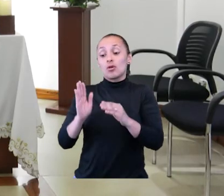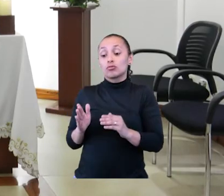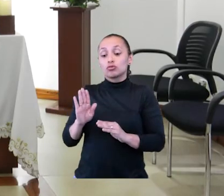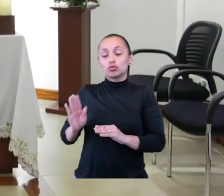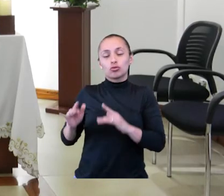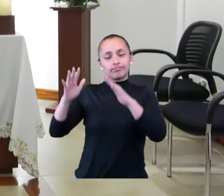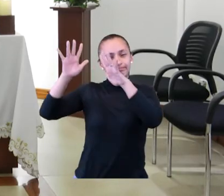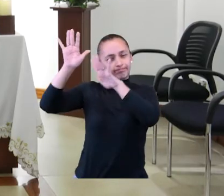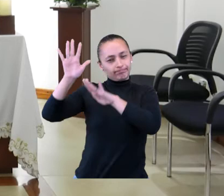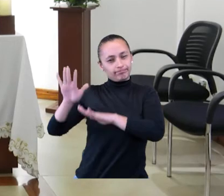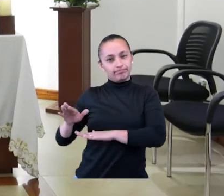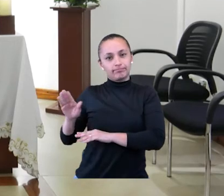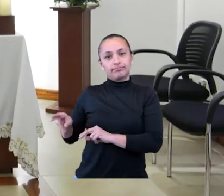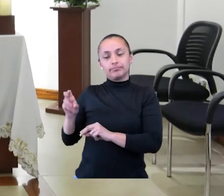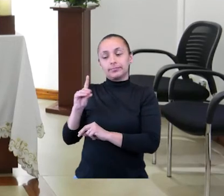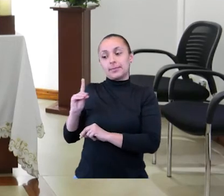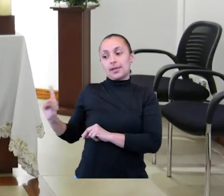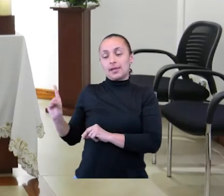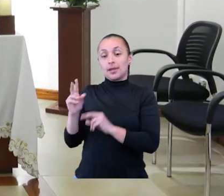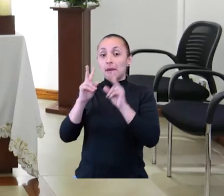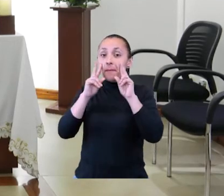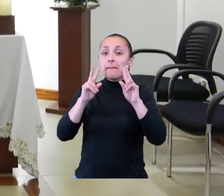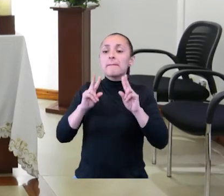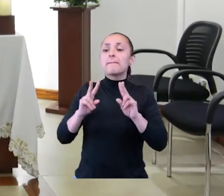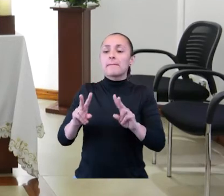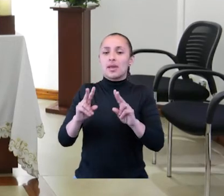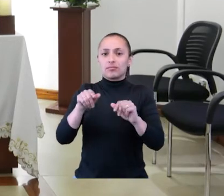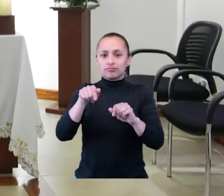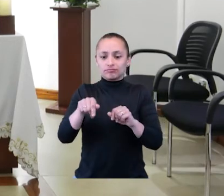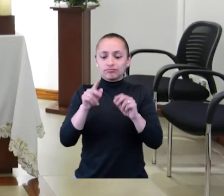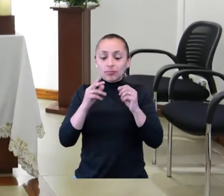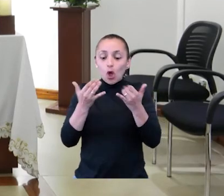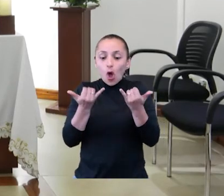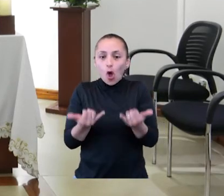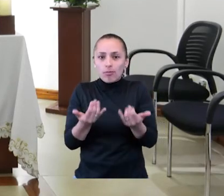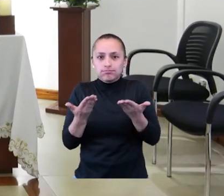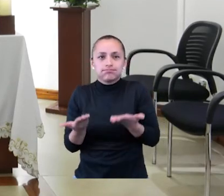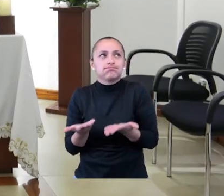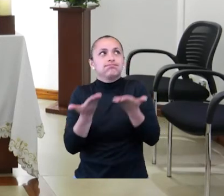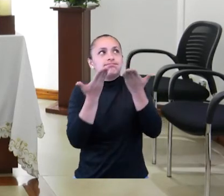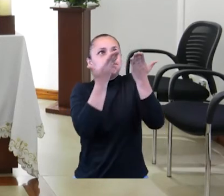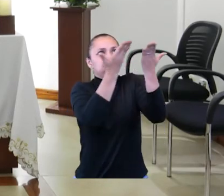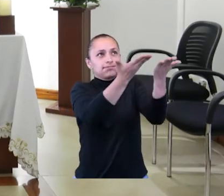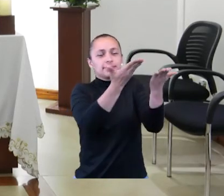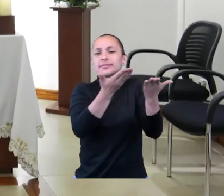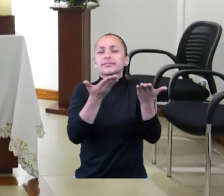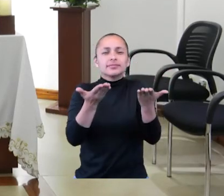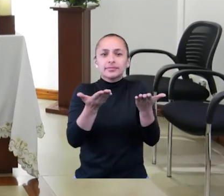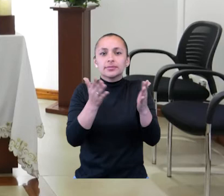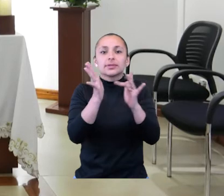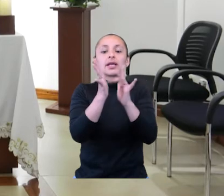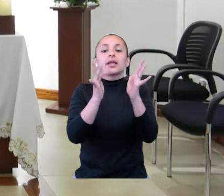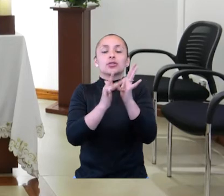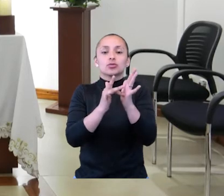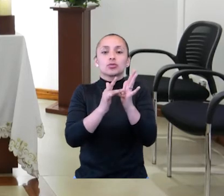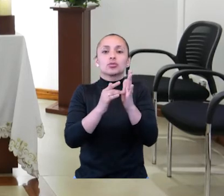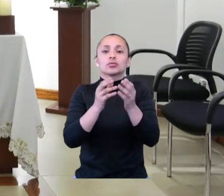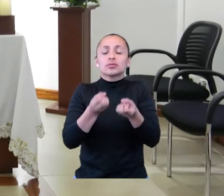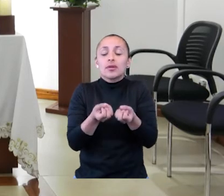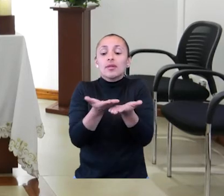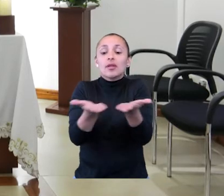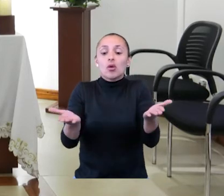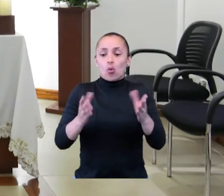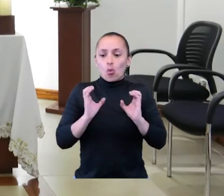tu derecha dirige tu mirada padre santo sobre esta ofrenda es jesucristo que se ofrece con su cuerpo y con su